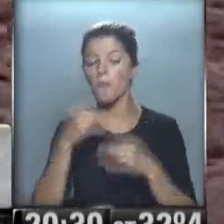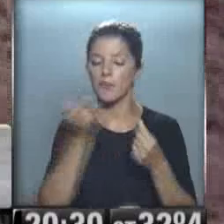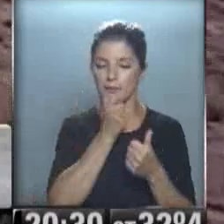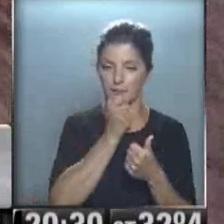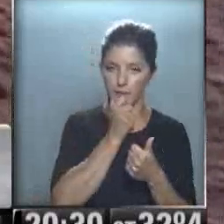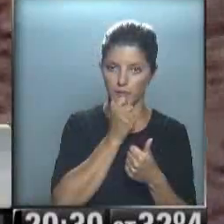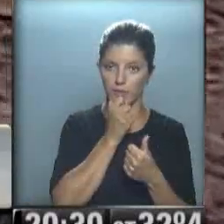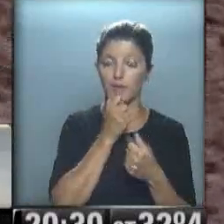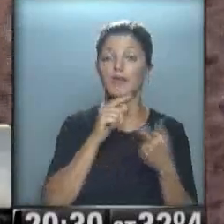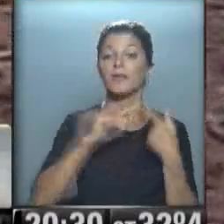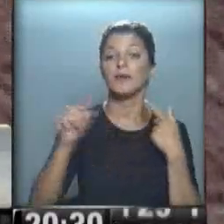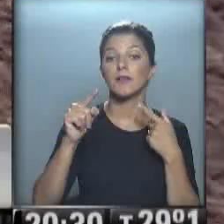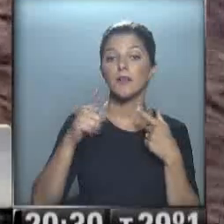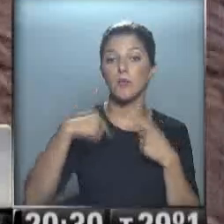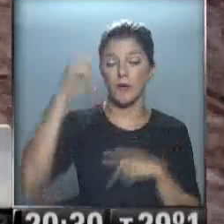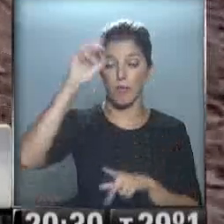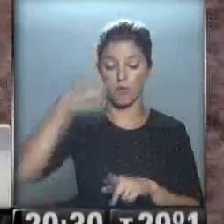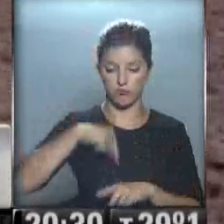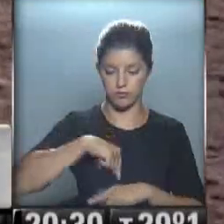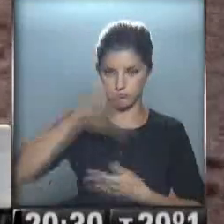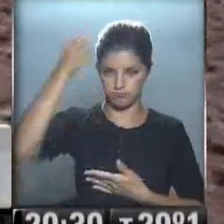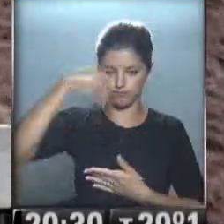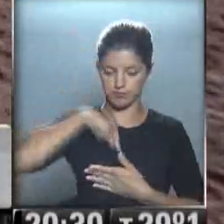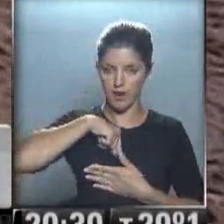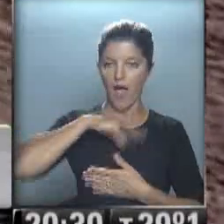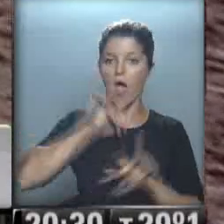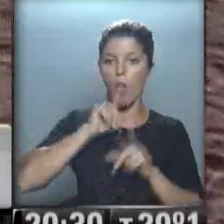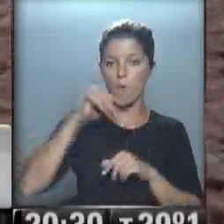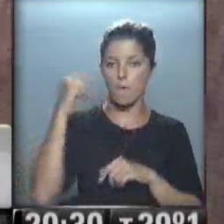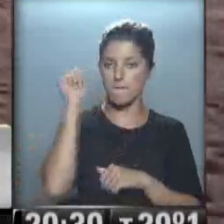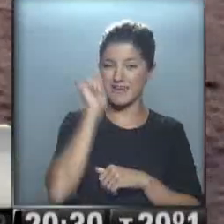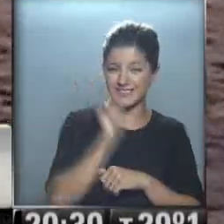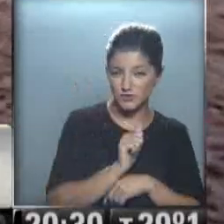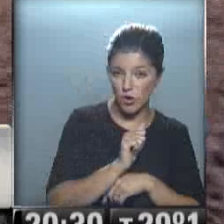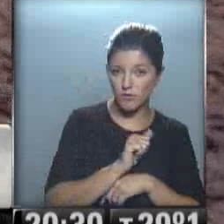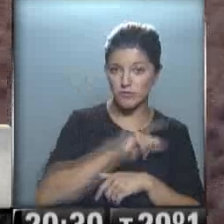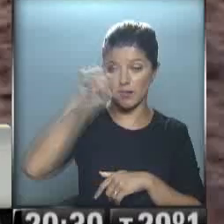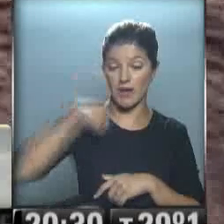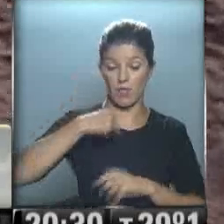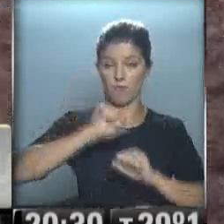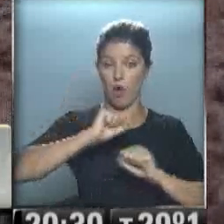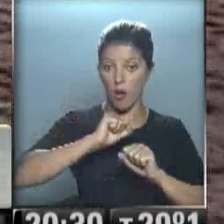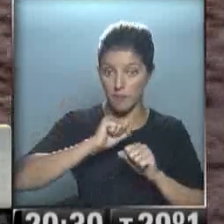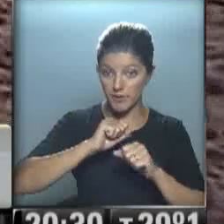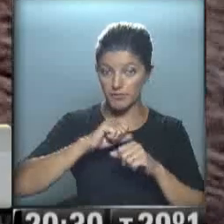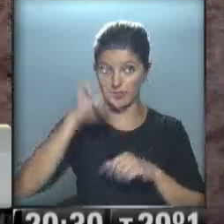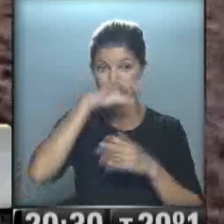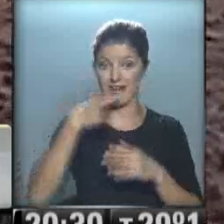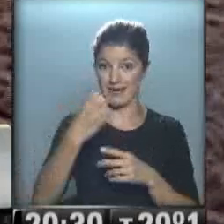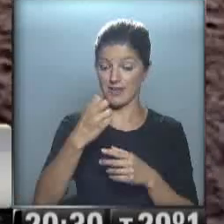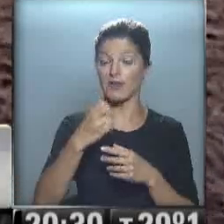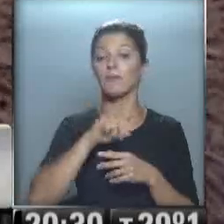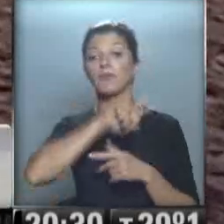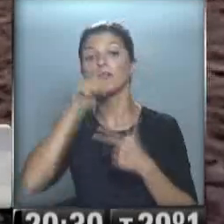indirectas a través de un traumatismo o otro tipo de lesión producto del golpe y la diras en el lugar que